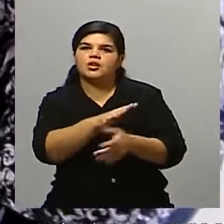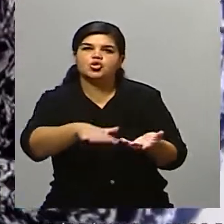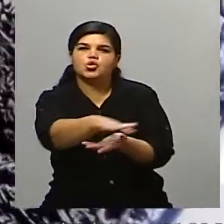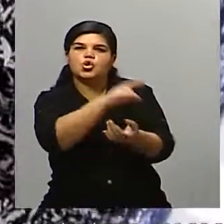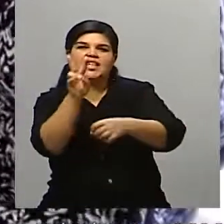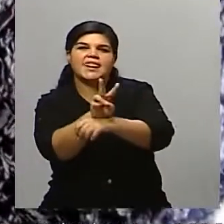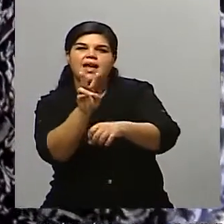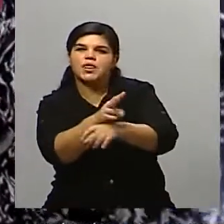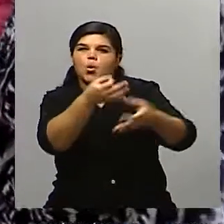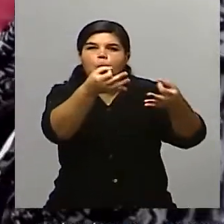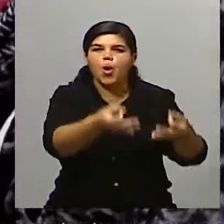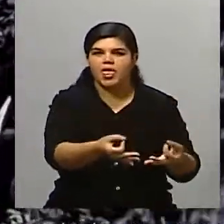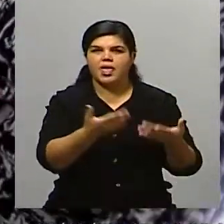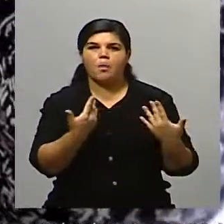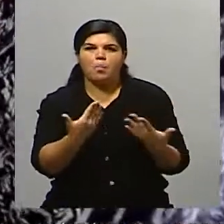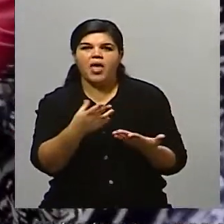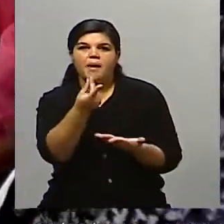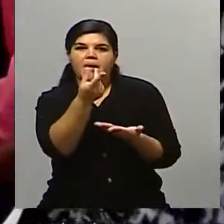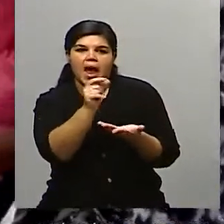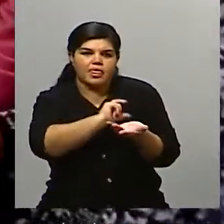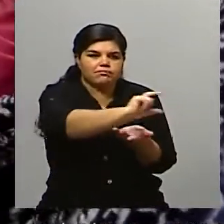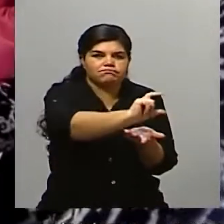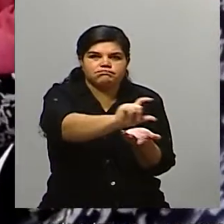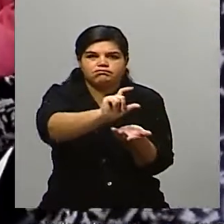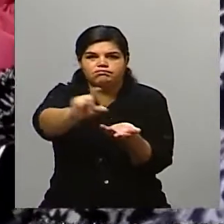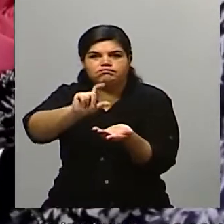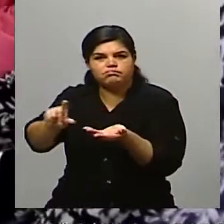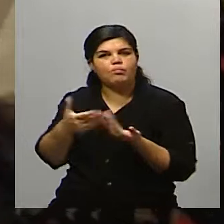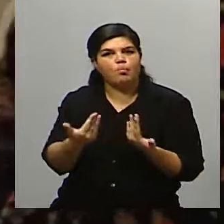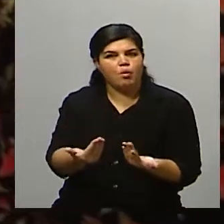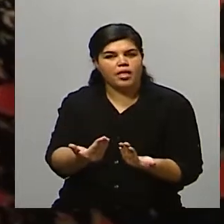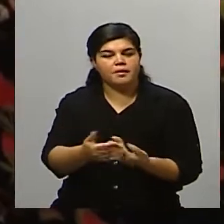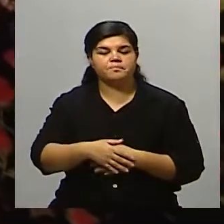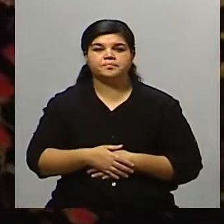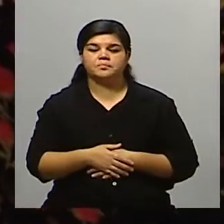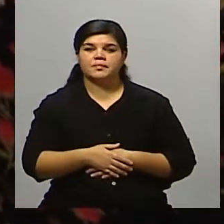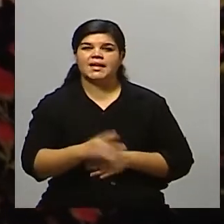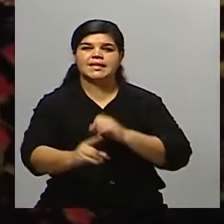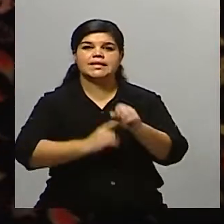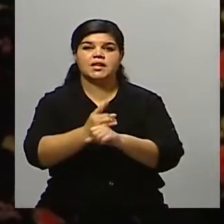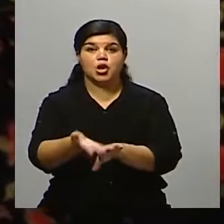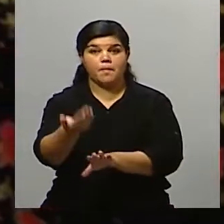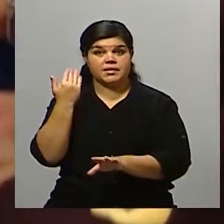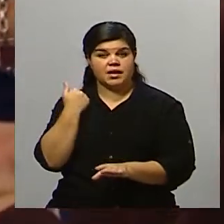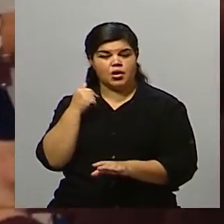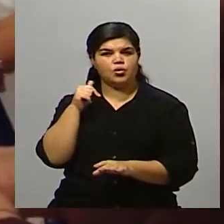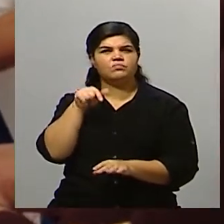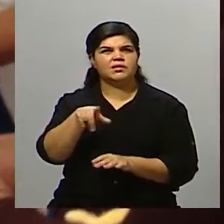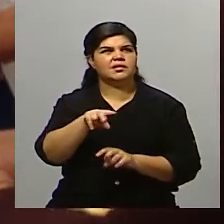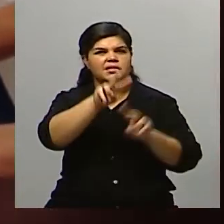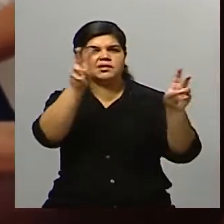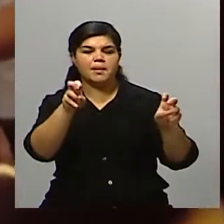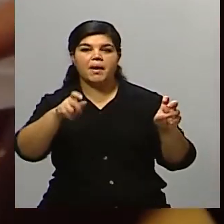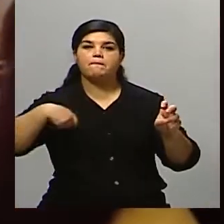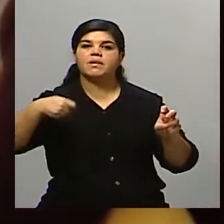Hablábamos, en la temática se hablaba a principios del siglo pasado de la previsión social. Después